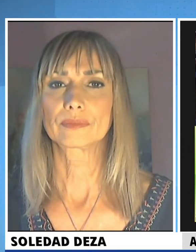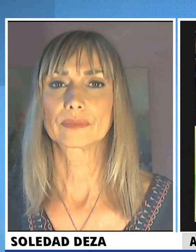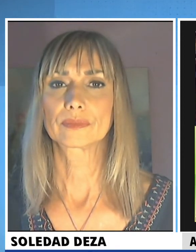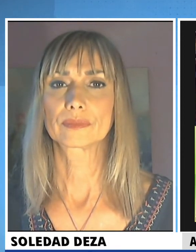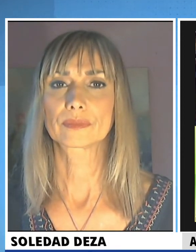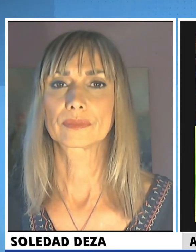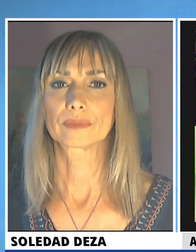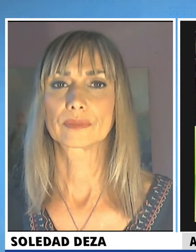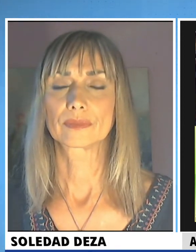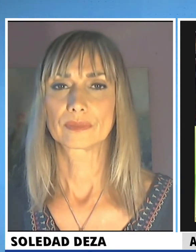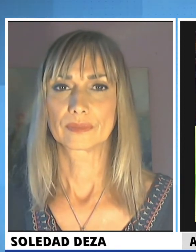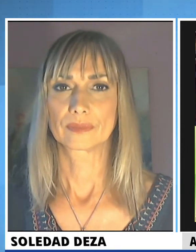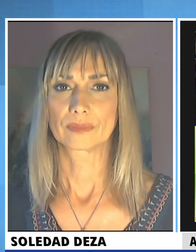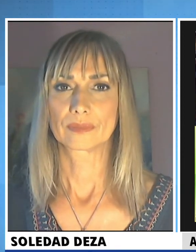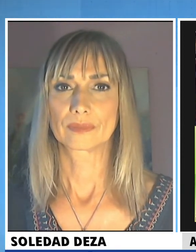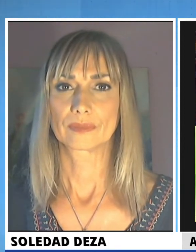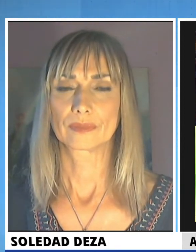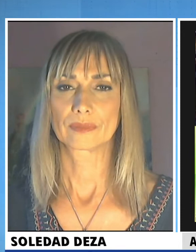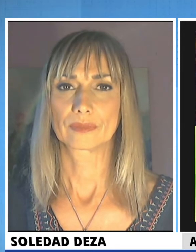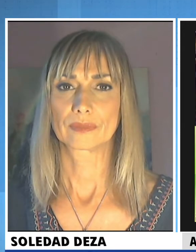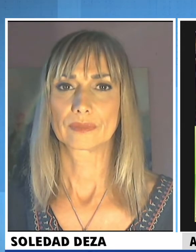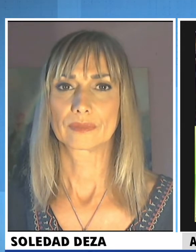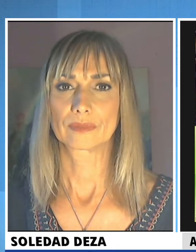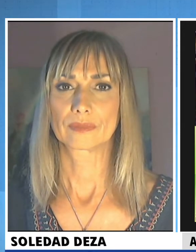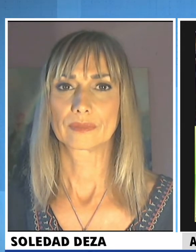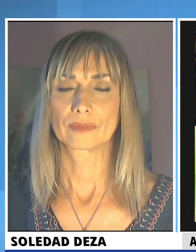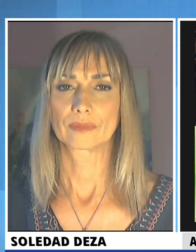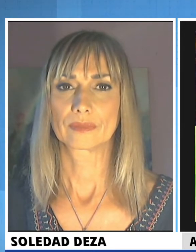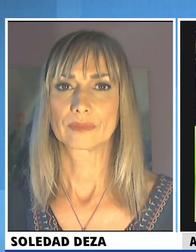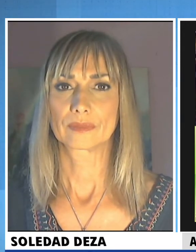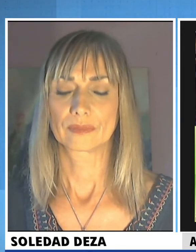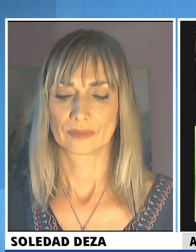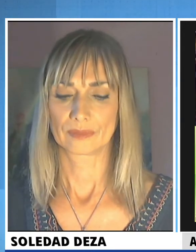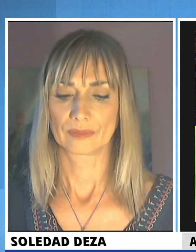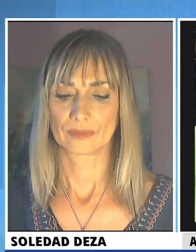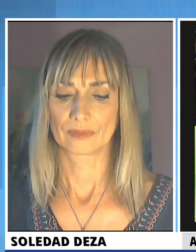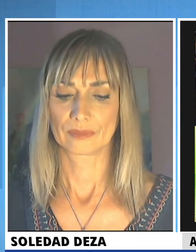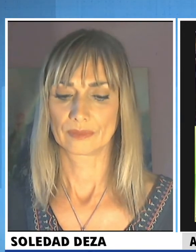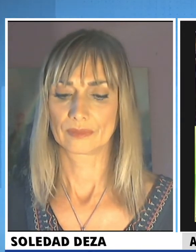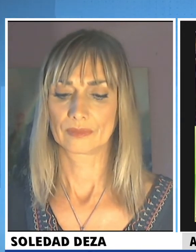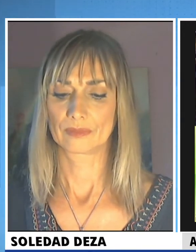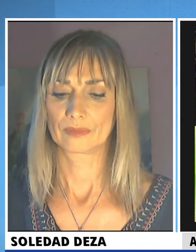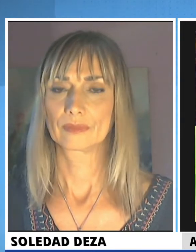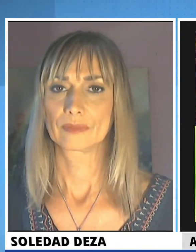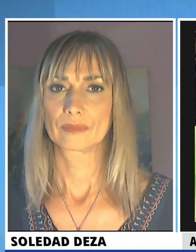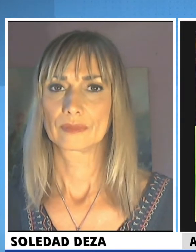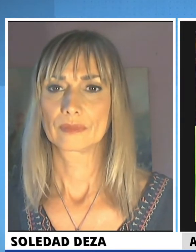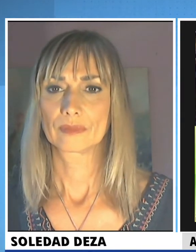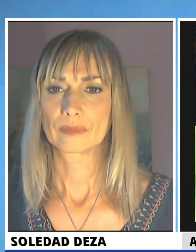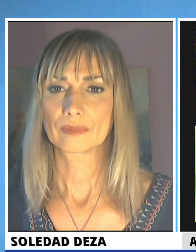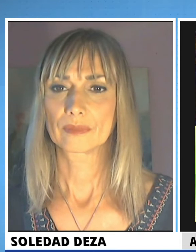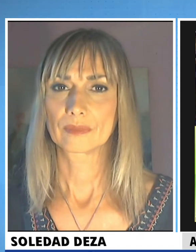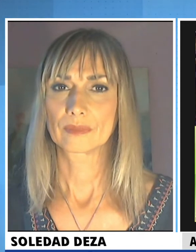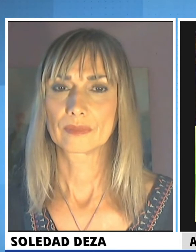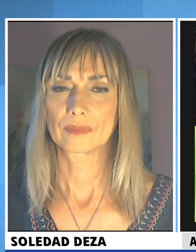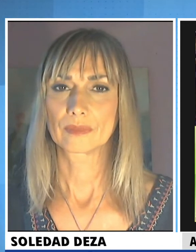interesante porque me parece a mí que el fallo Góngora, que es el que evita el juicio abreviado, puede